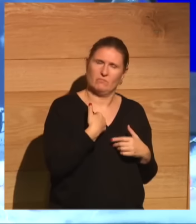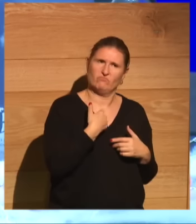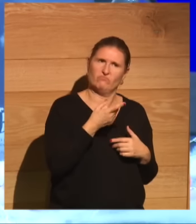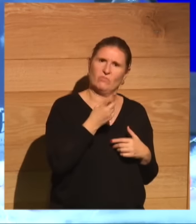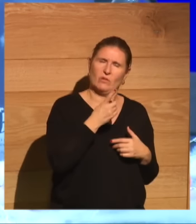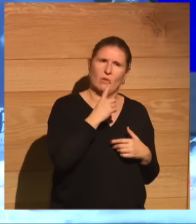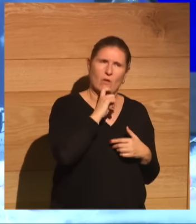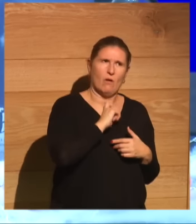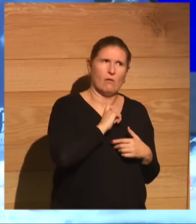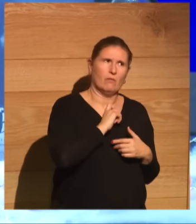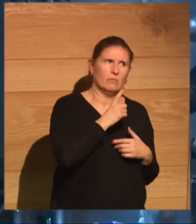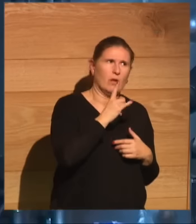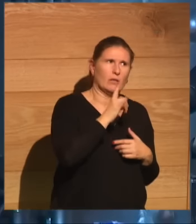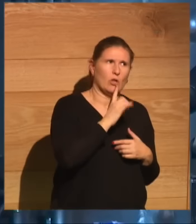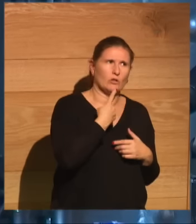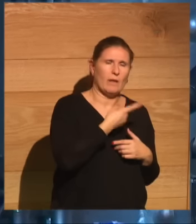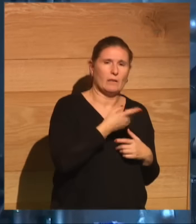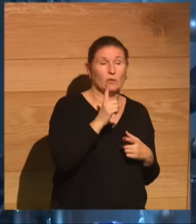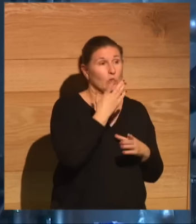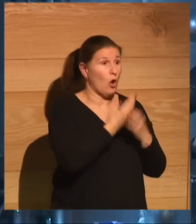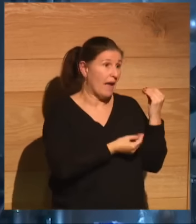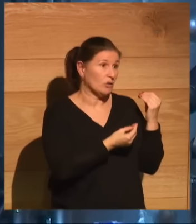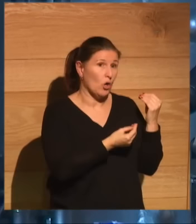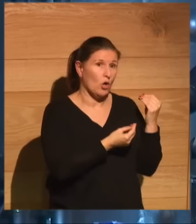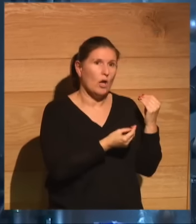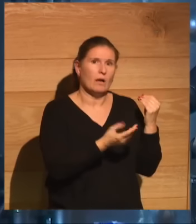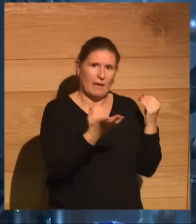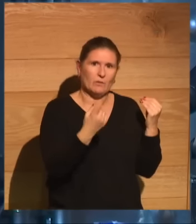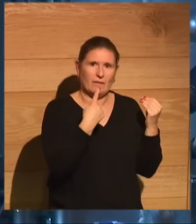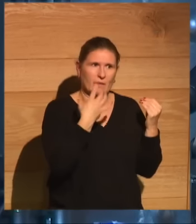ahí, Juan. Bueno, pues ya está. Pues escucha, si he cometido un error, vamos a abundar